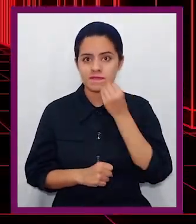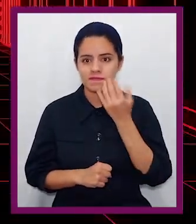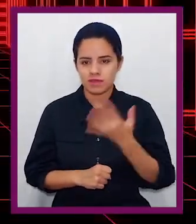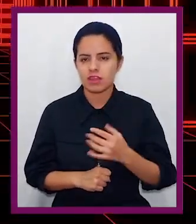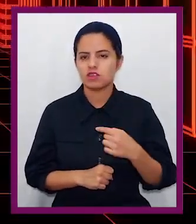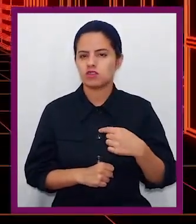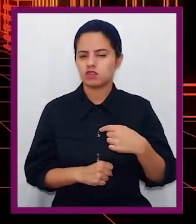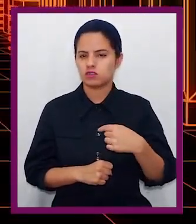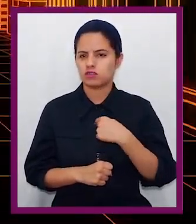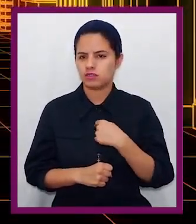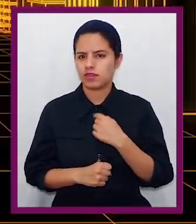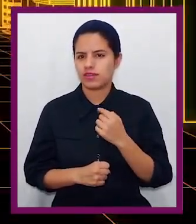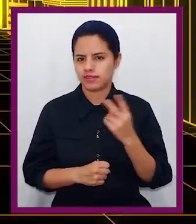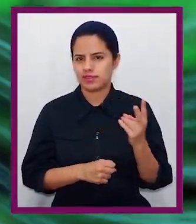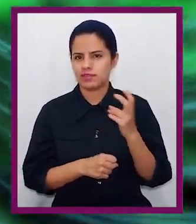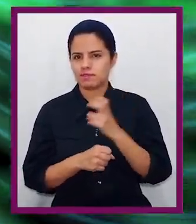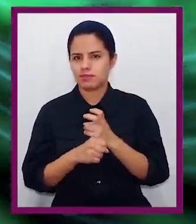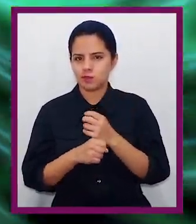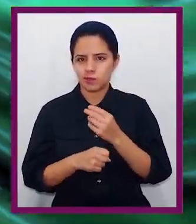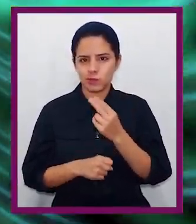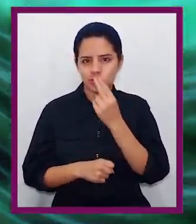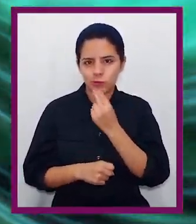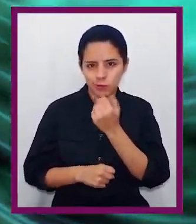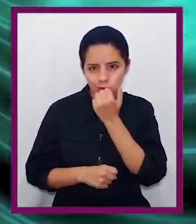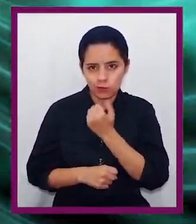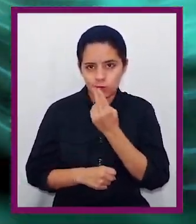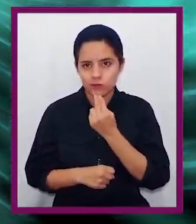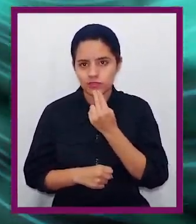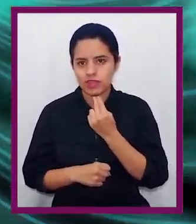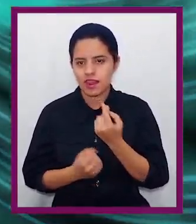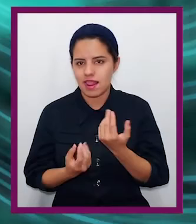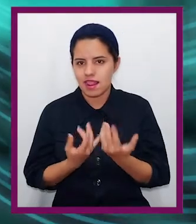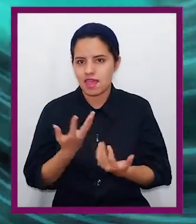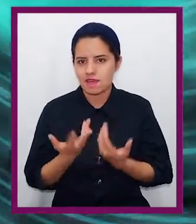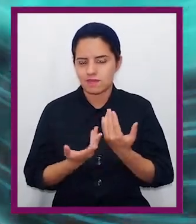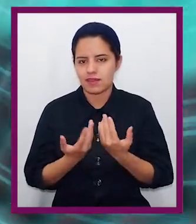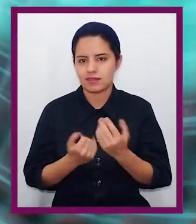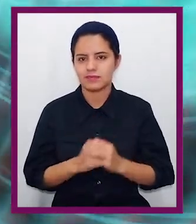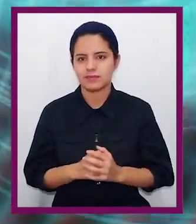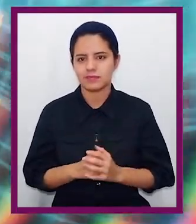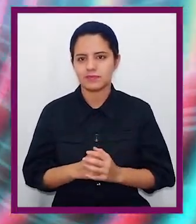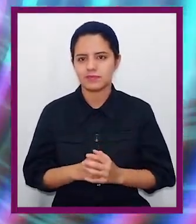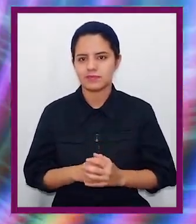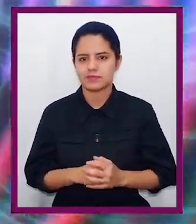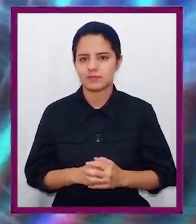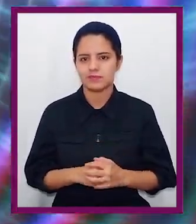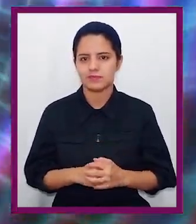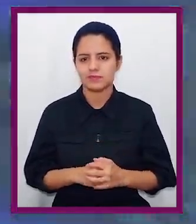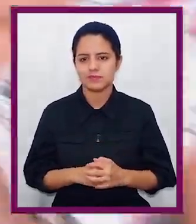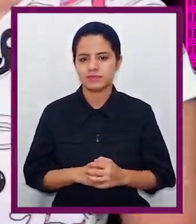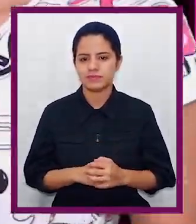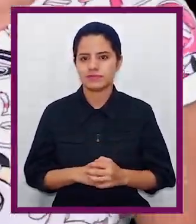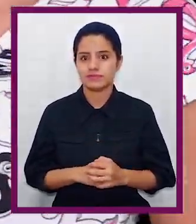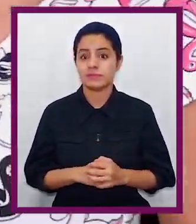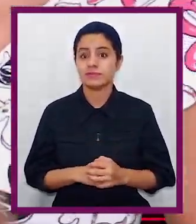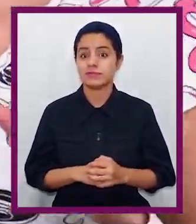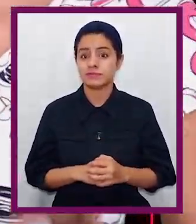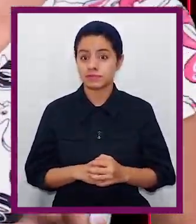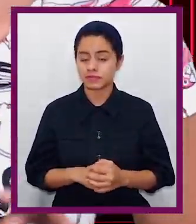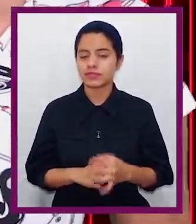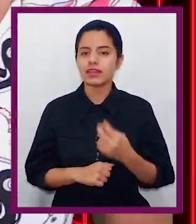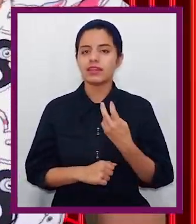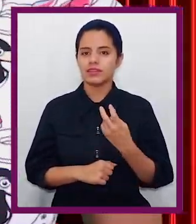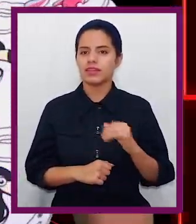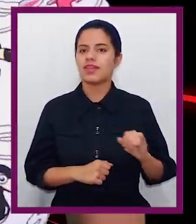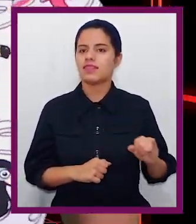Te invito un postre de lava. ¡Mmm, yummy! ¡Me lo devoro en la máquina del tiempo! Oye, está